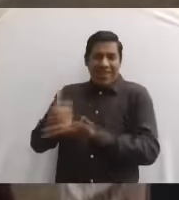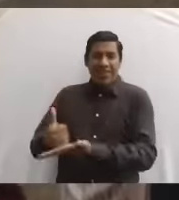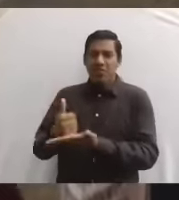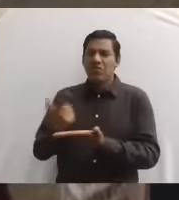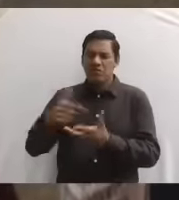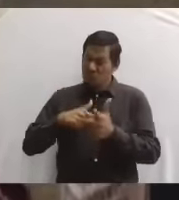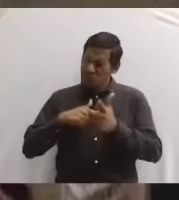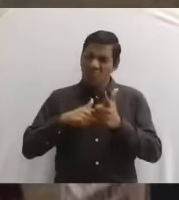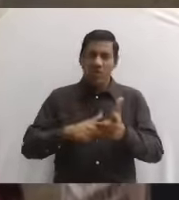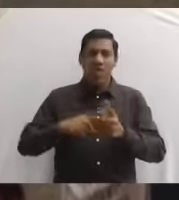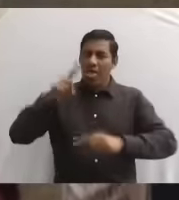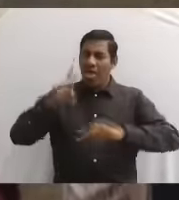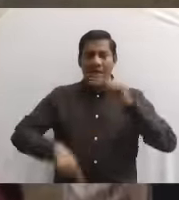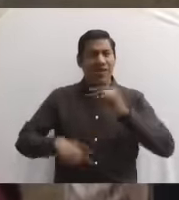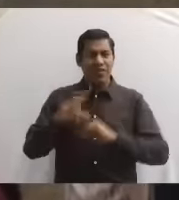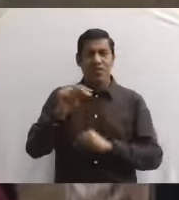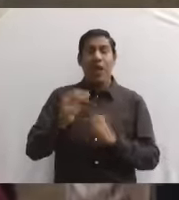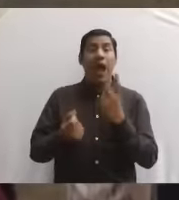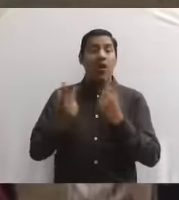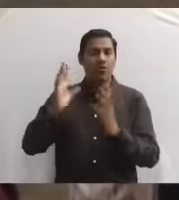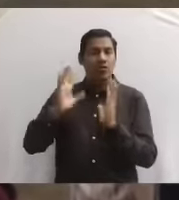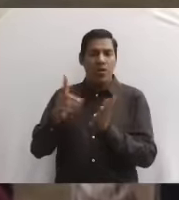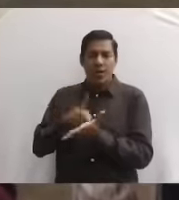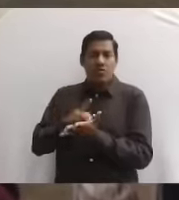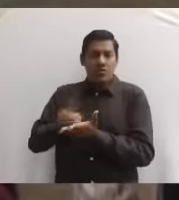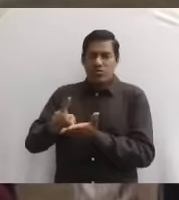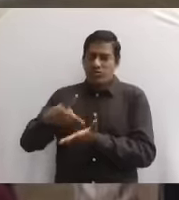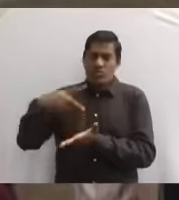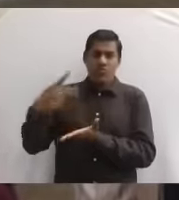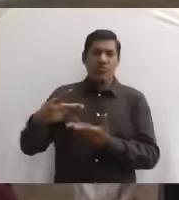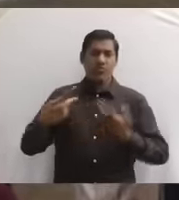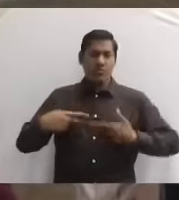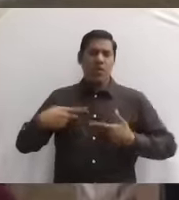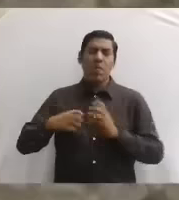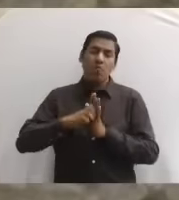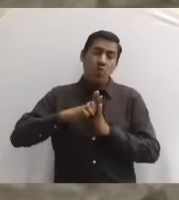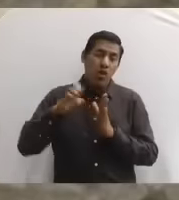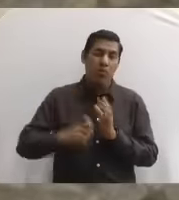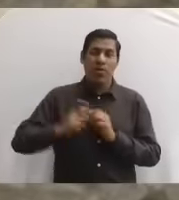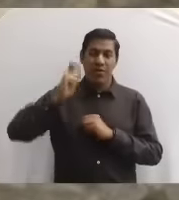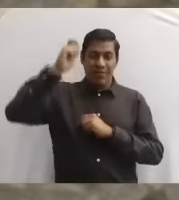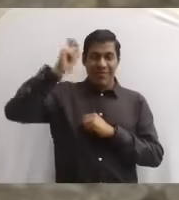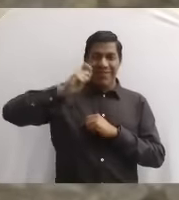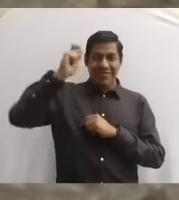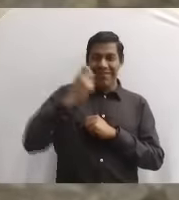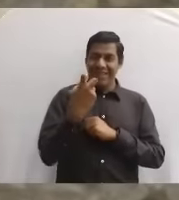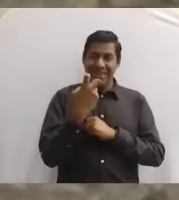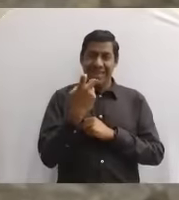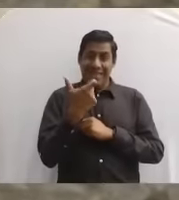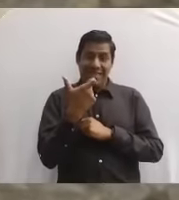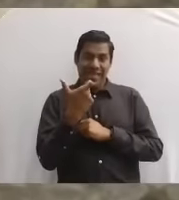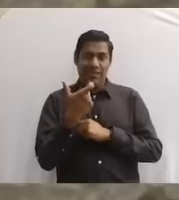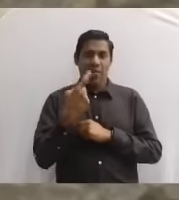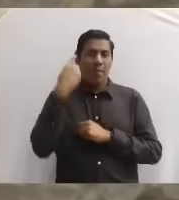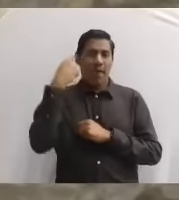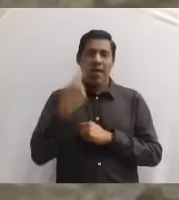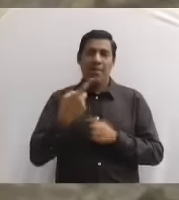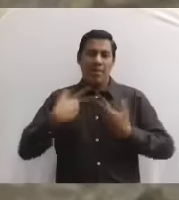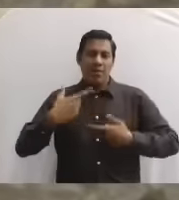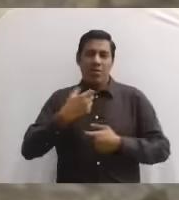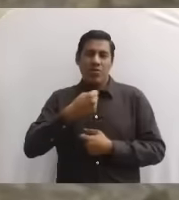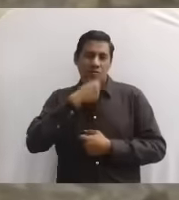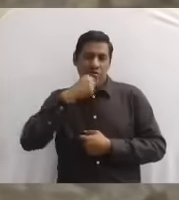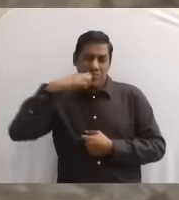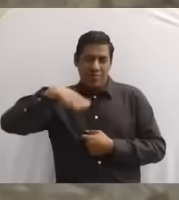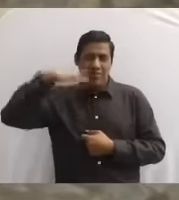y otros los vamos a convertir en derechos. La pensión universal adulto mayor. ¿Ustedes le